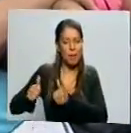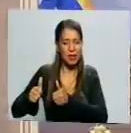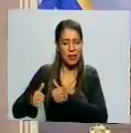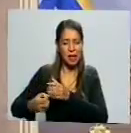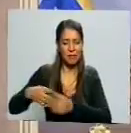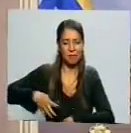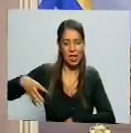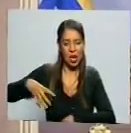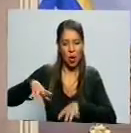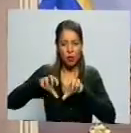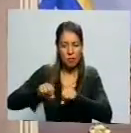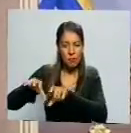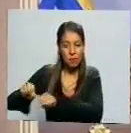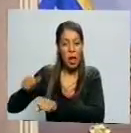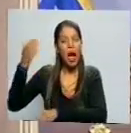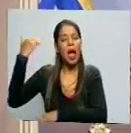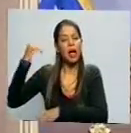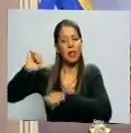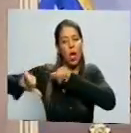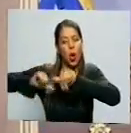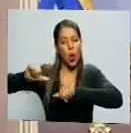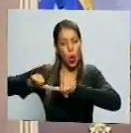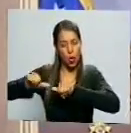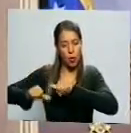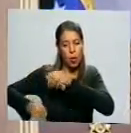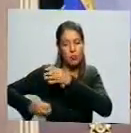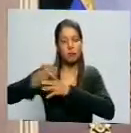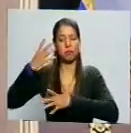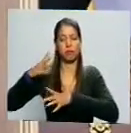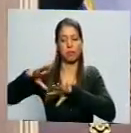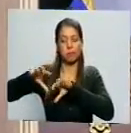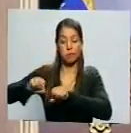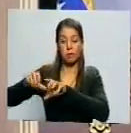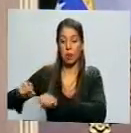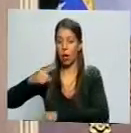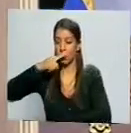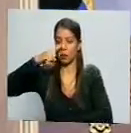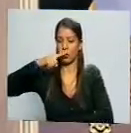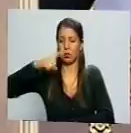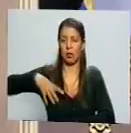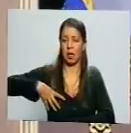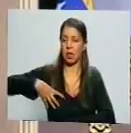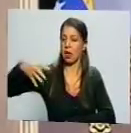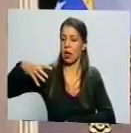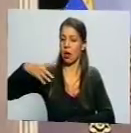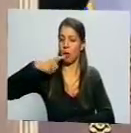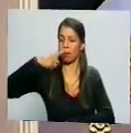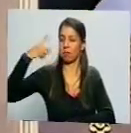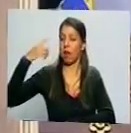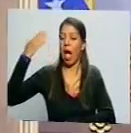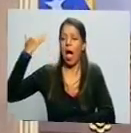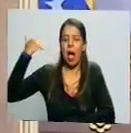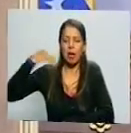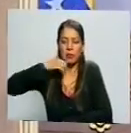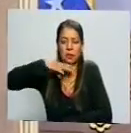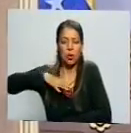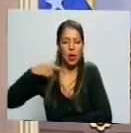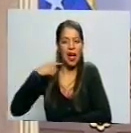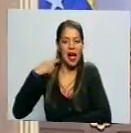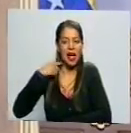fue la Corporación Venezolana de Fomento. Los grandes amos del Valle que quisieran ser burgueses y que lo que terminaron siendo